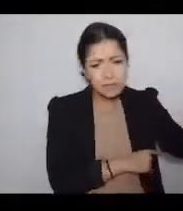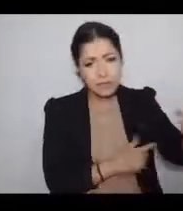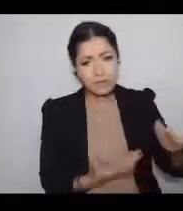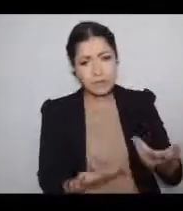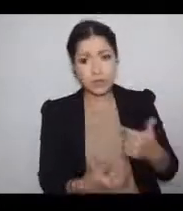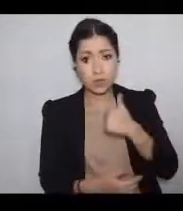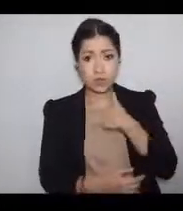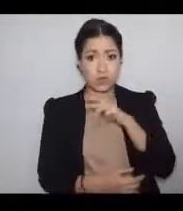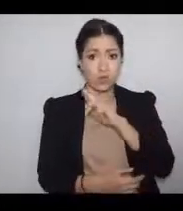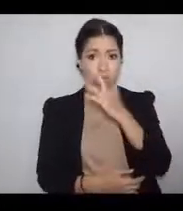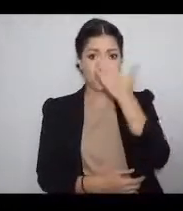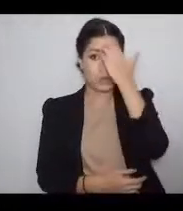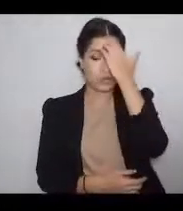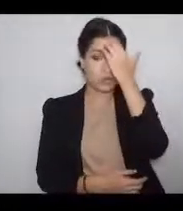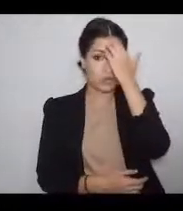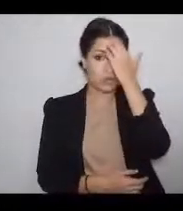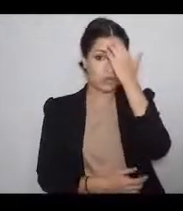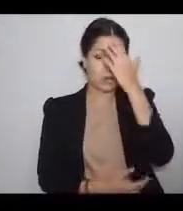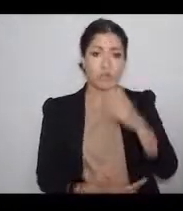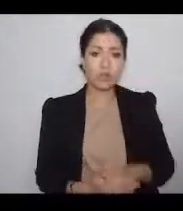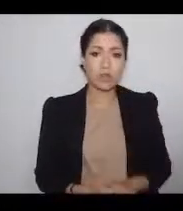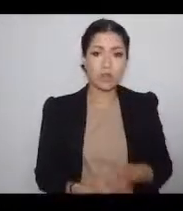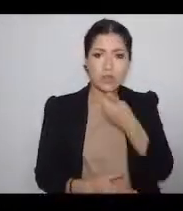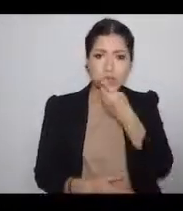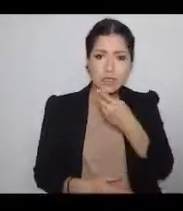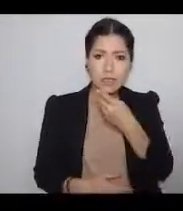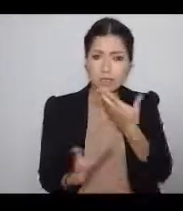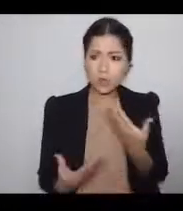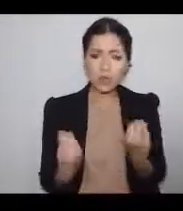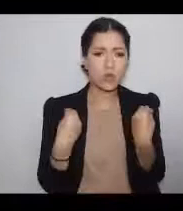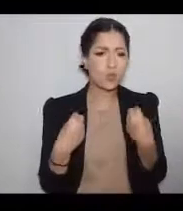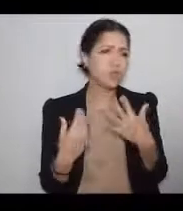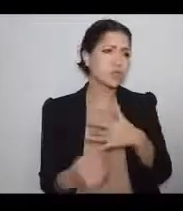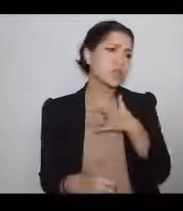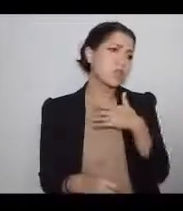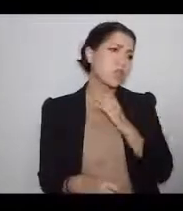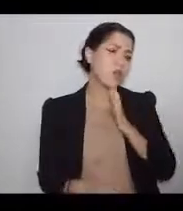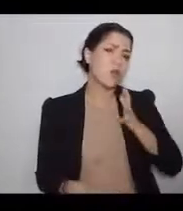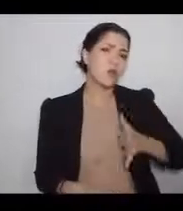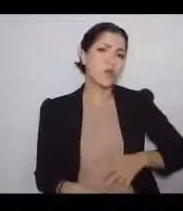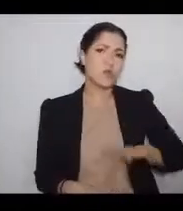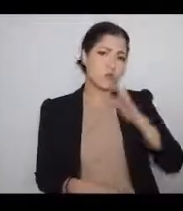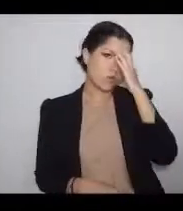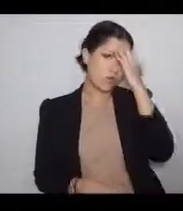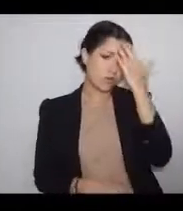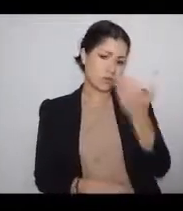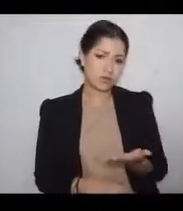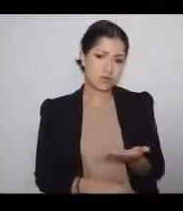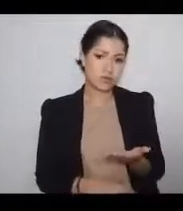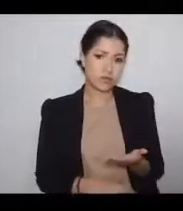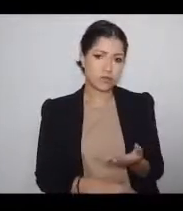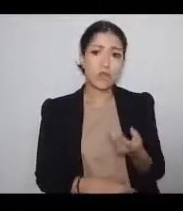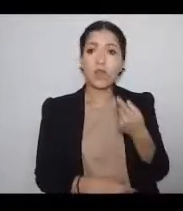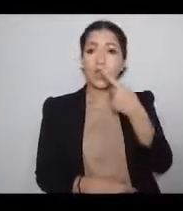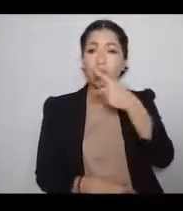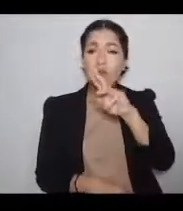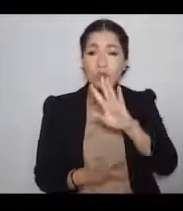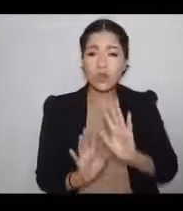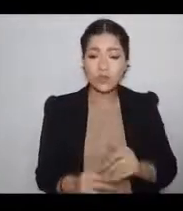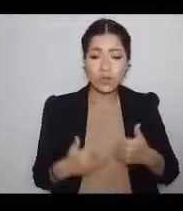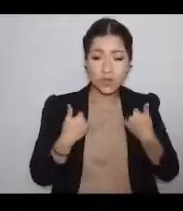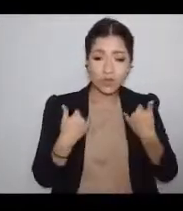vaca. Te reconocí. Dije que era un honor conocerte, ¿no? Los de tu generación no acostumbran usar la palabra